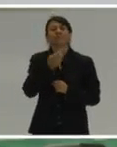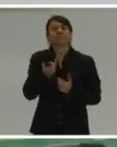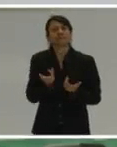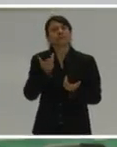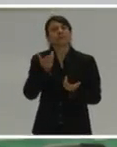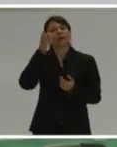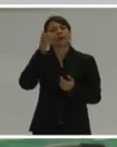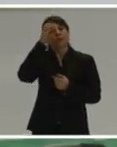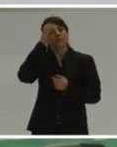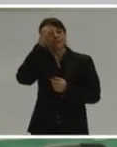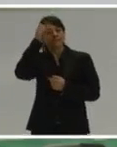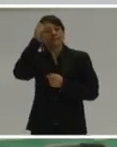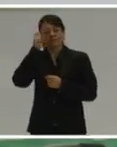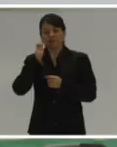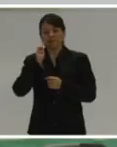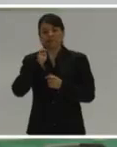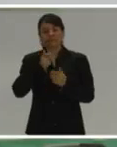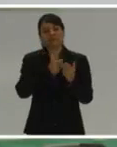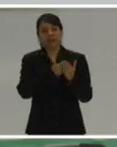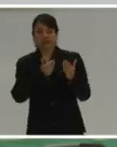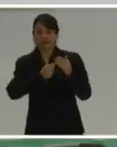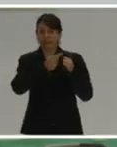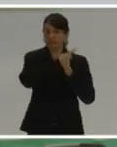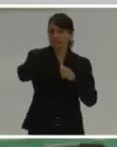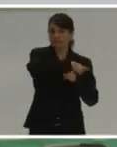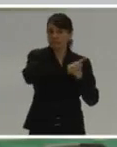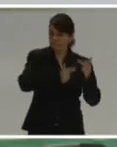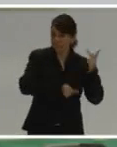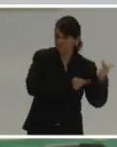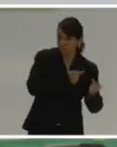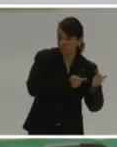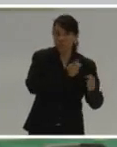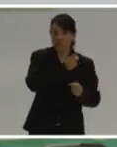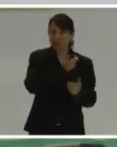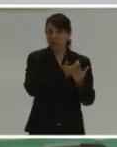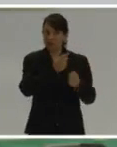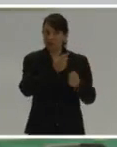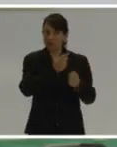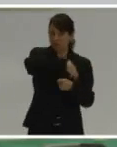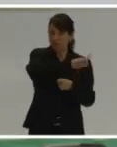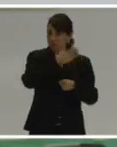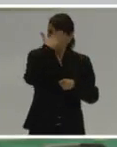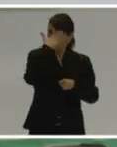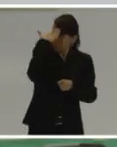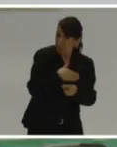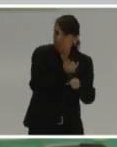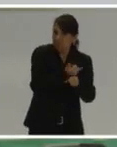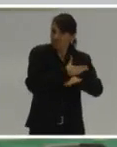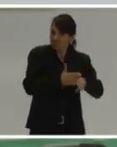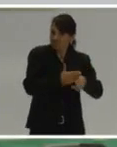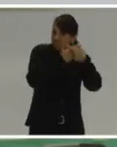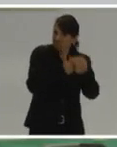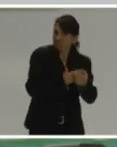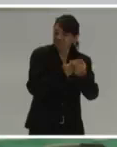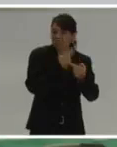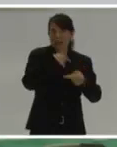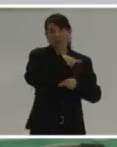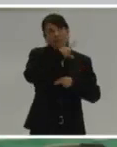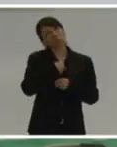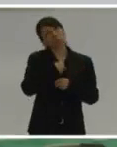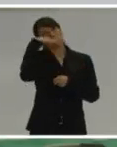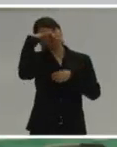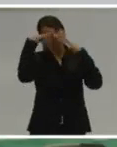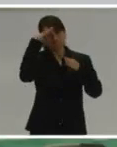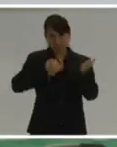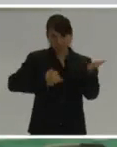la consulta, el consentimiento previo, libre e informado? Porque a veces está pasando de que, bueno, se reúnen los técnicos y dicen, no, a